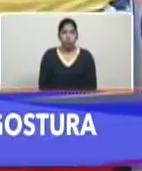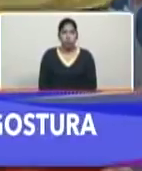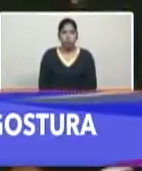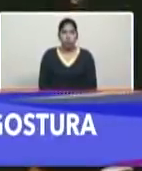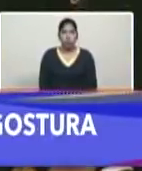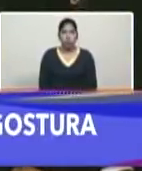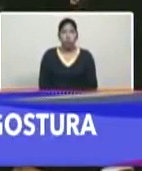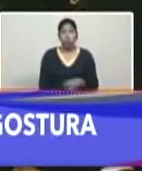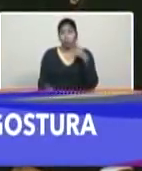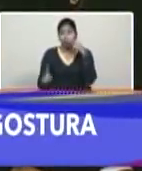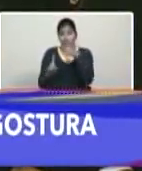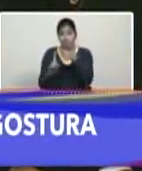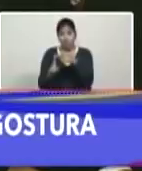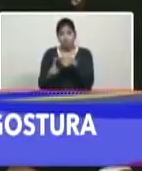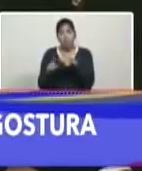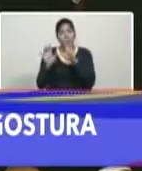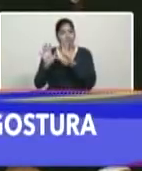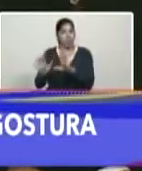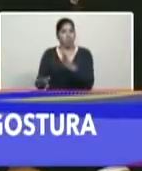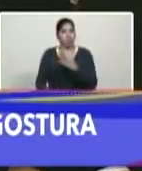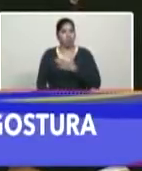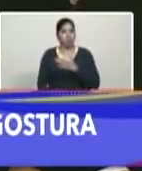Ese es el carácter nuestro.